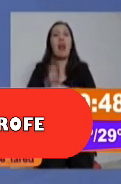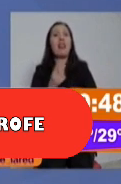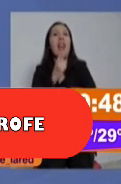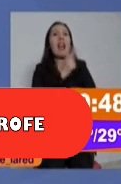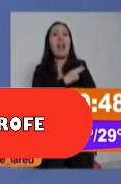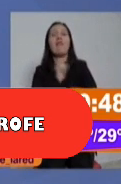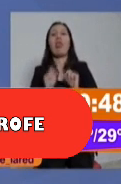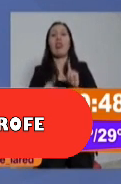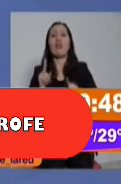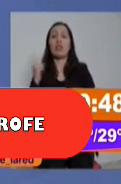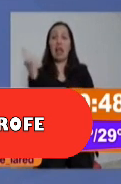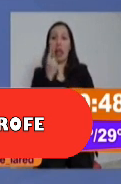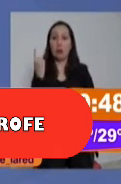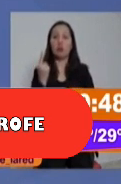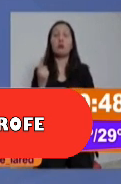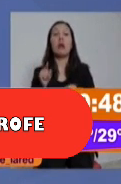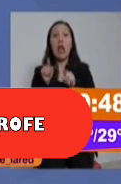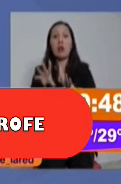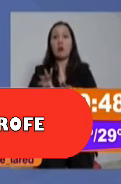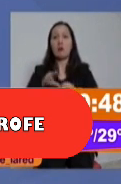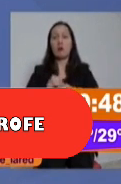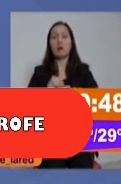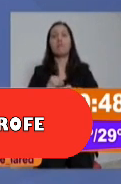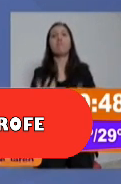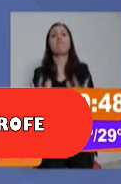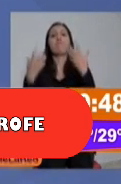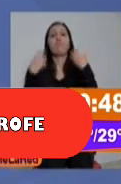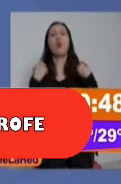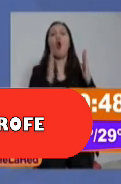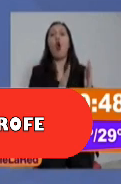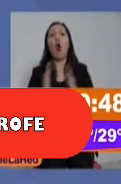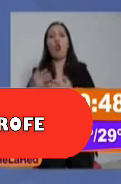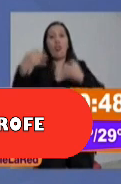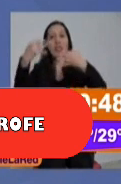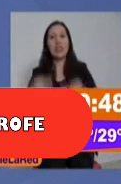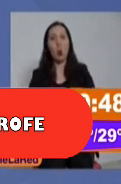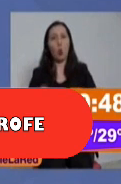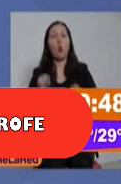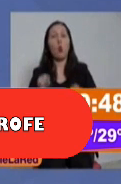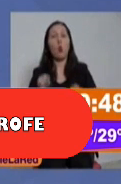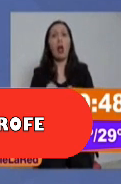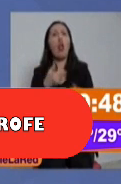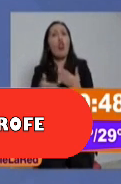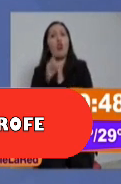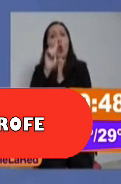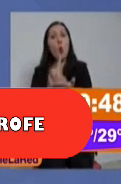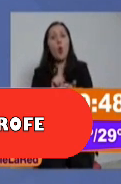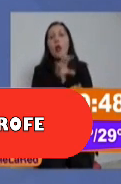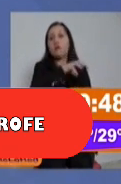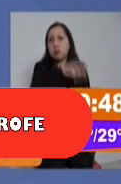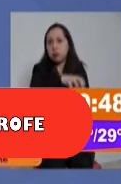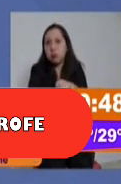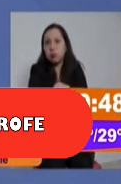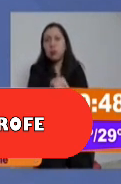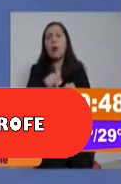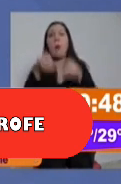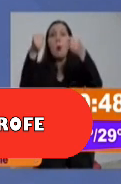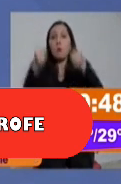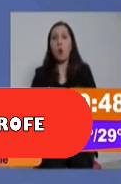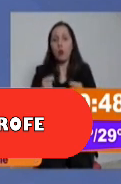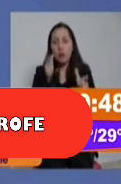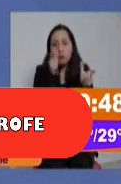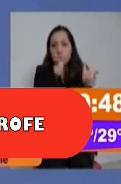la Defensa Nacional, los cuales asumirán el mando de las fuerzas de orden y seguridad en las zonas respectivas para poder